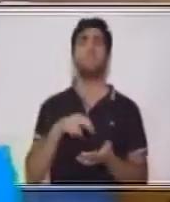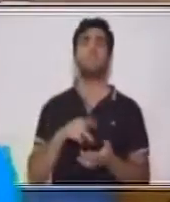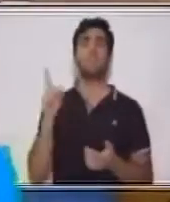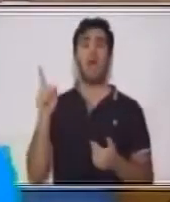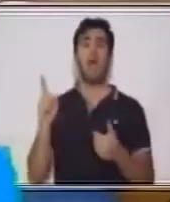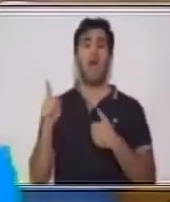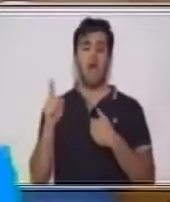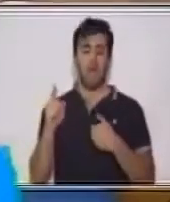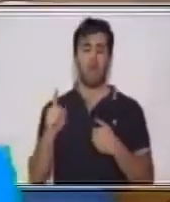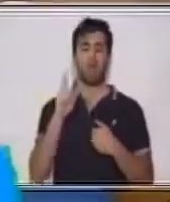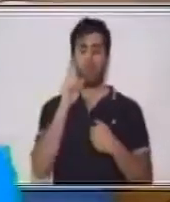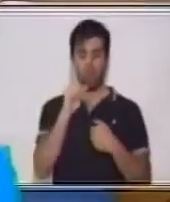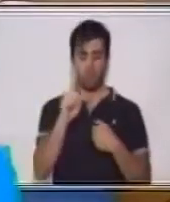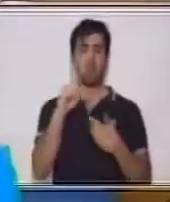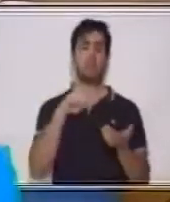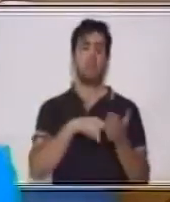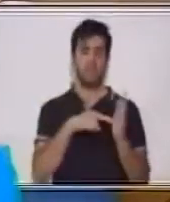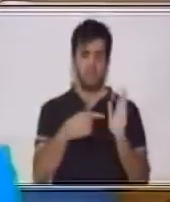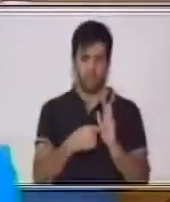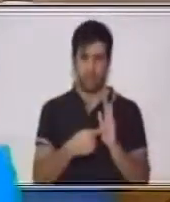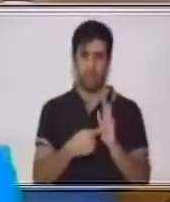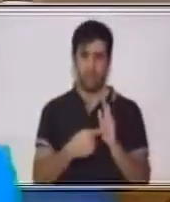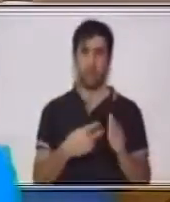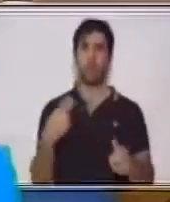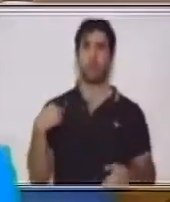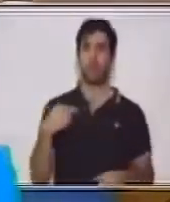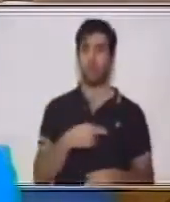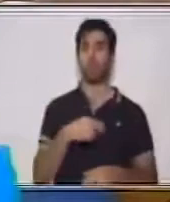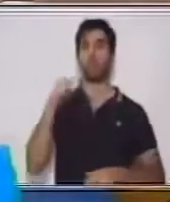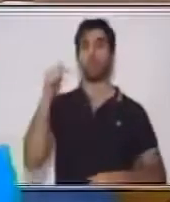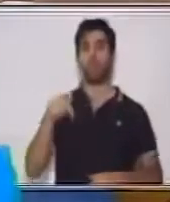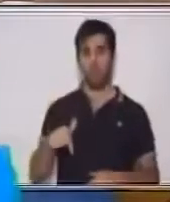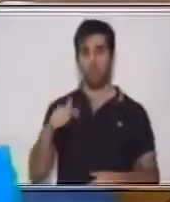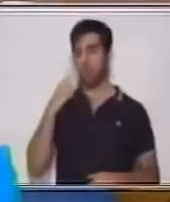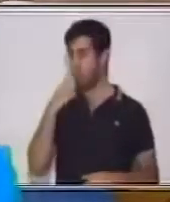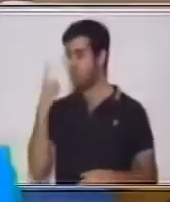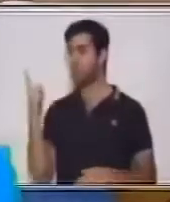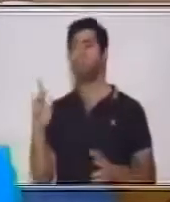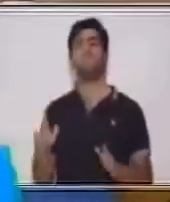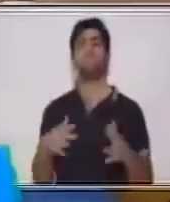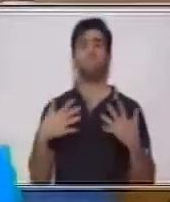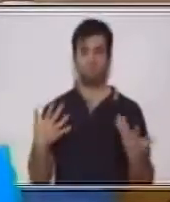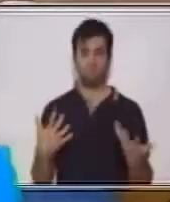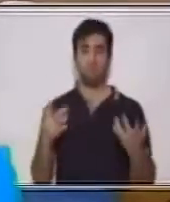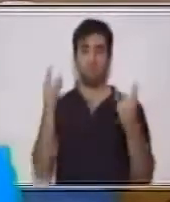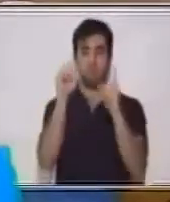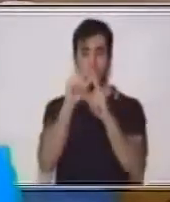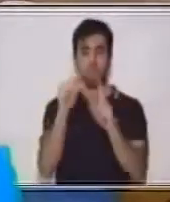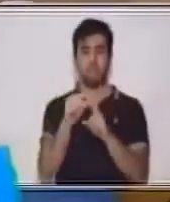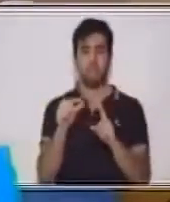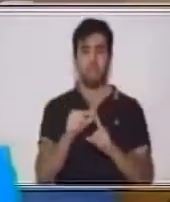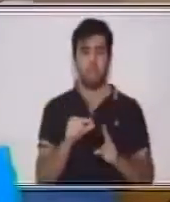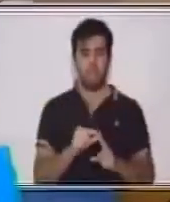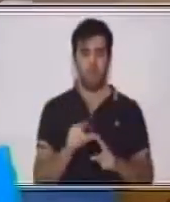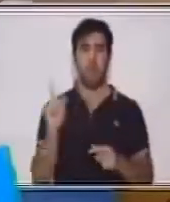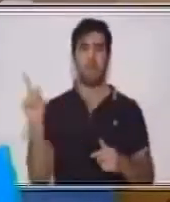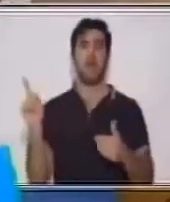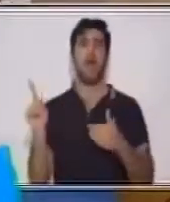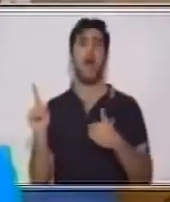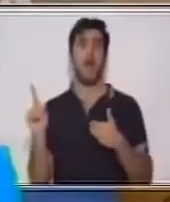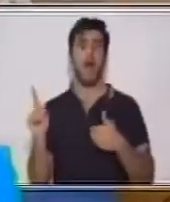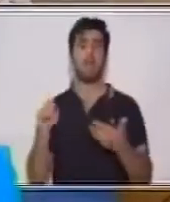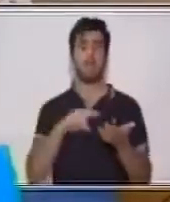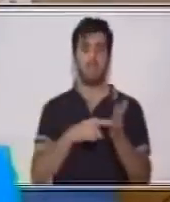tienen un significado. Y el día de hoy vamos a trabajar las palabras que tienen un